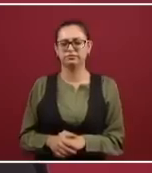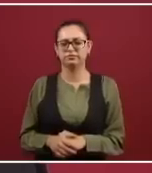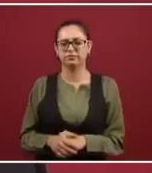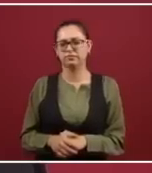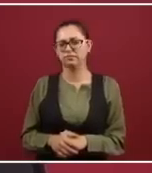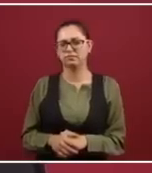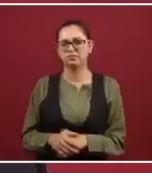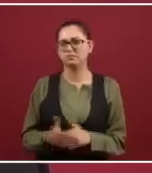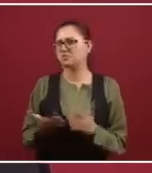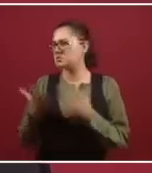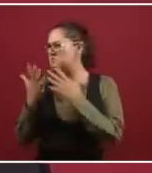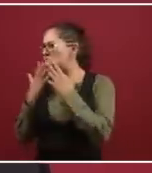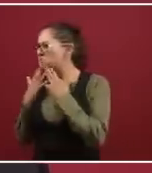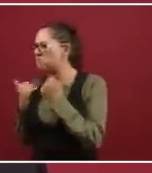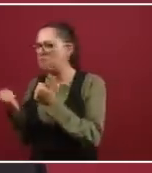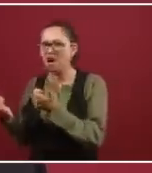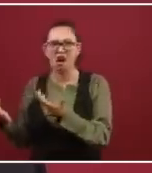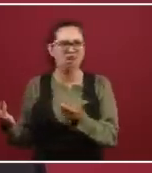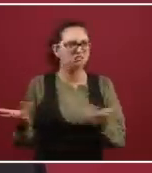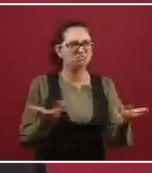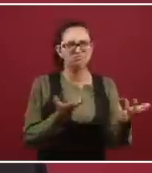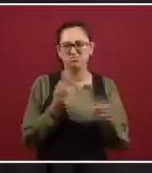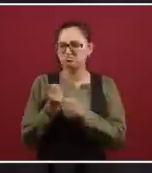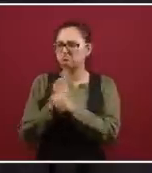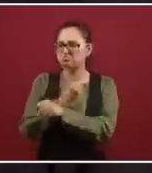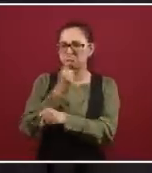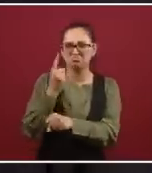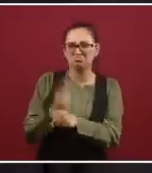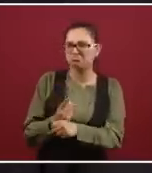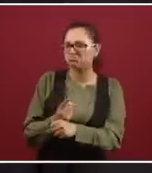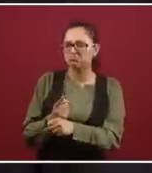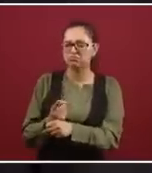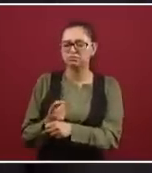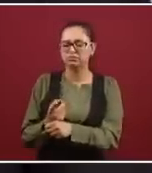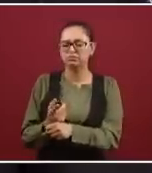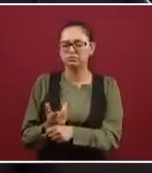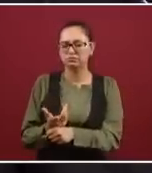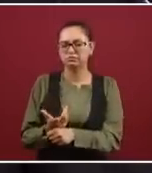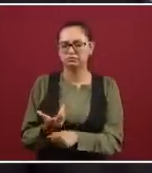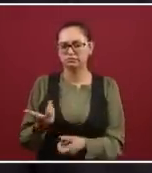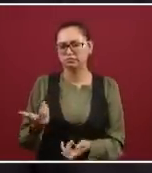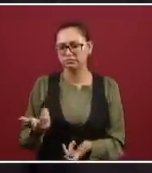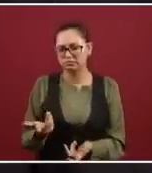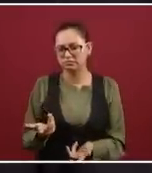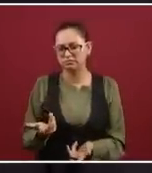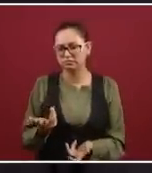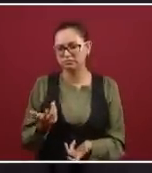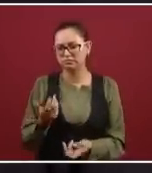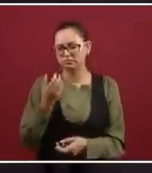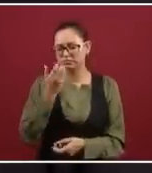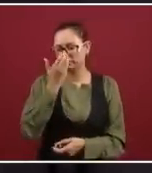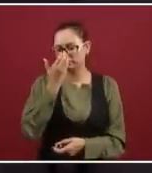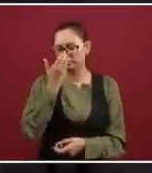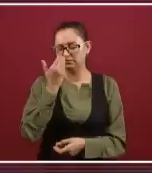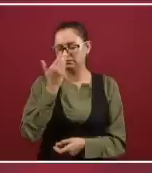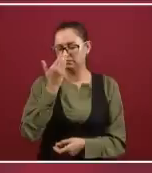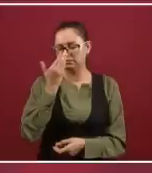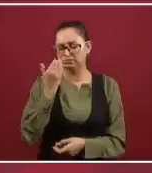alternativas, opciones, y camino